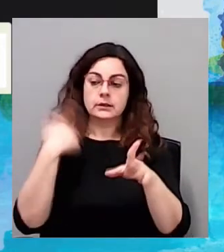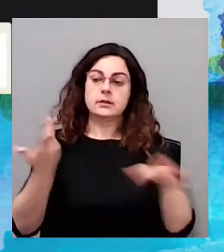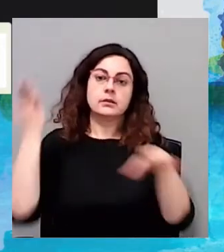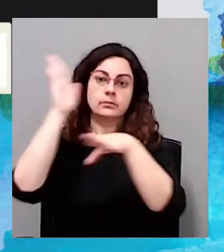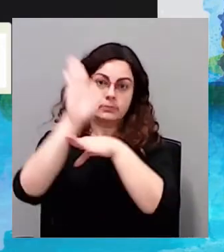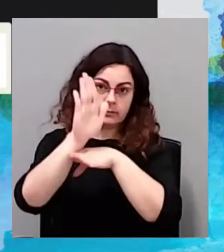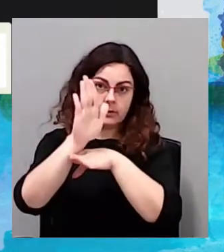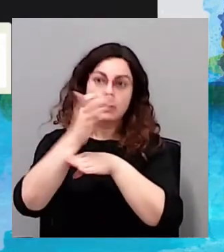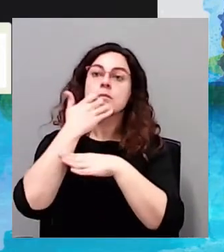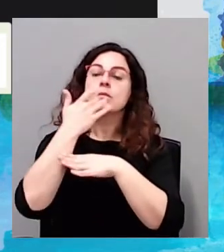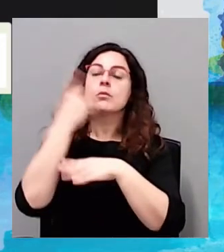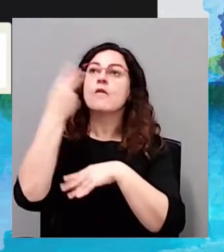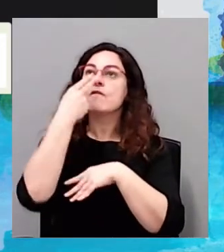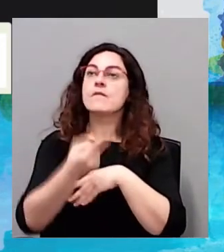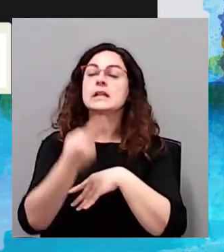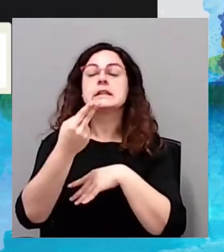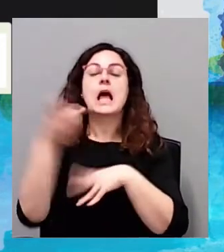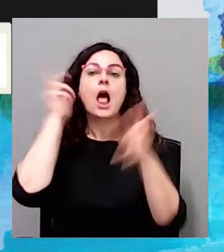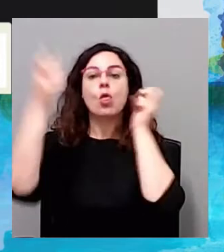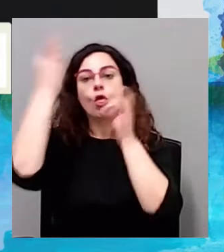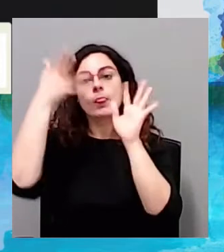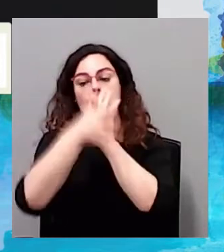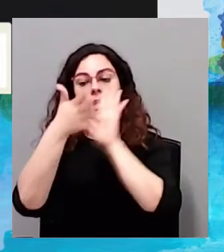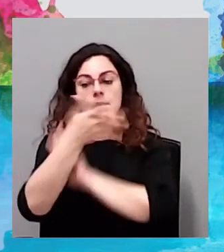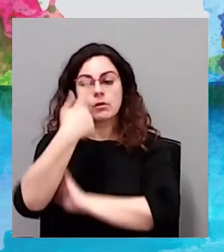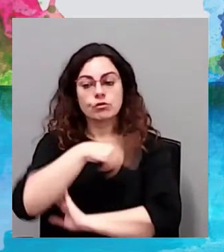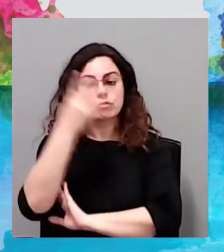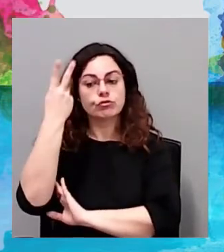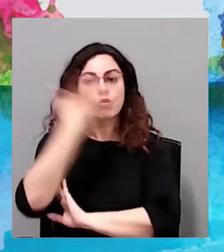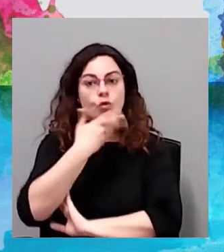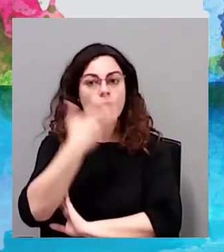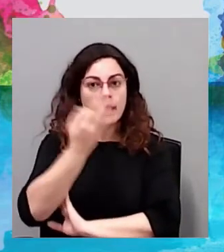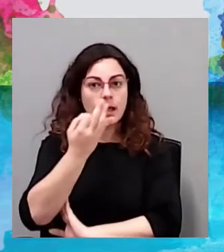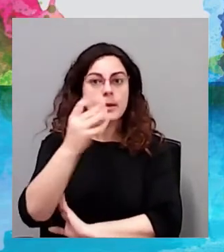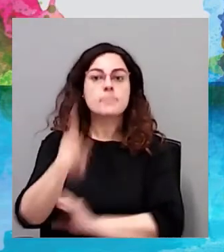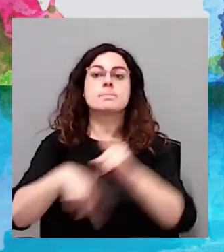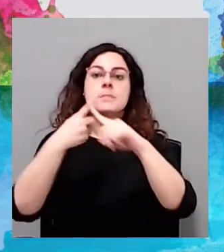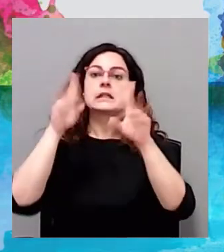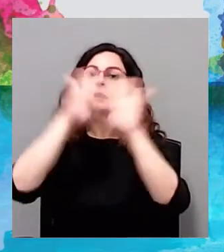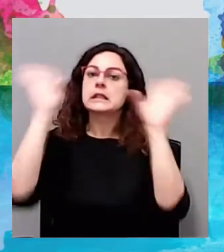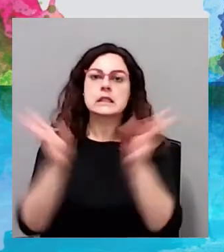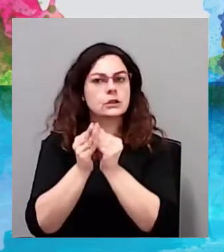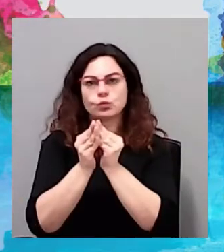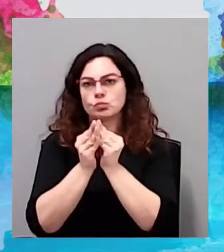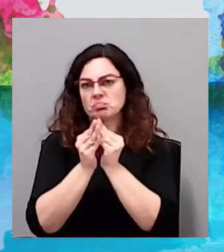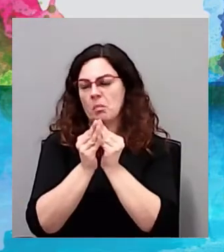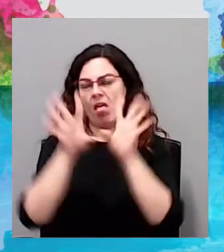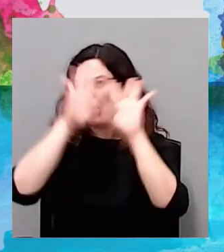audiodescriptivas que podemos tener en cuenta, como un resumen muy somero de lo que dicen estas